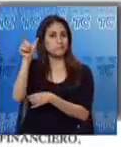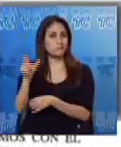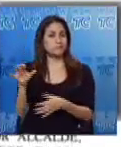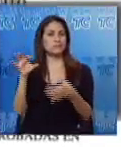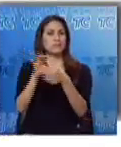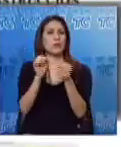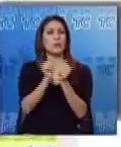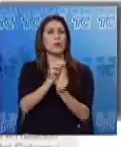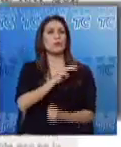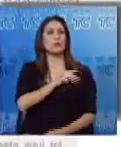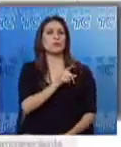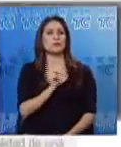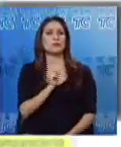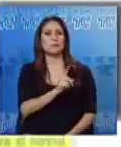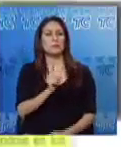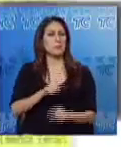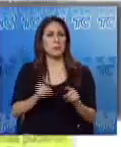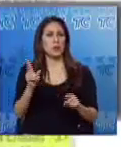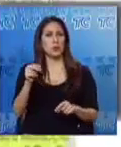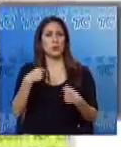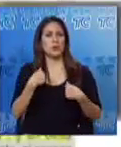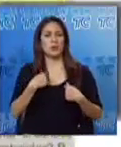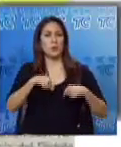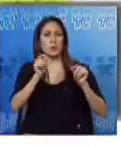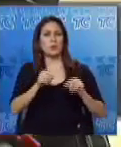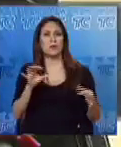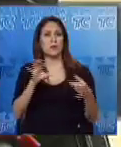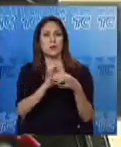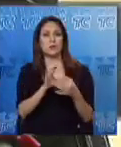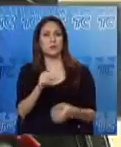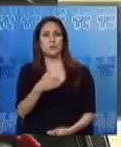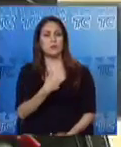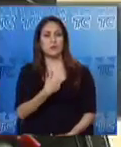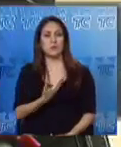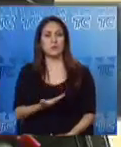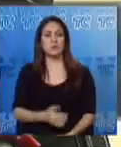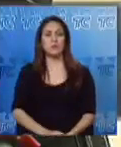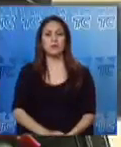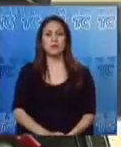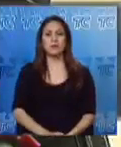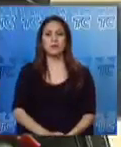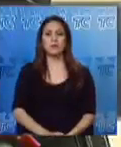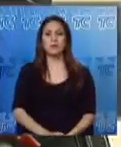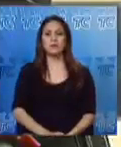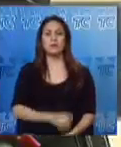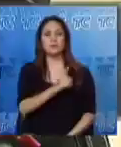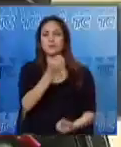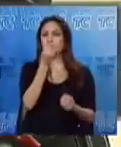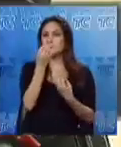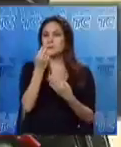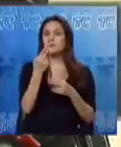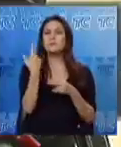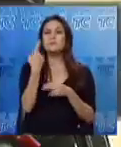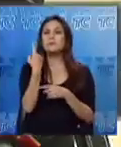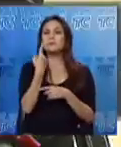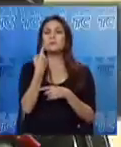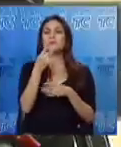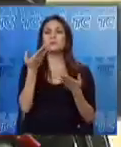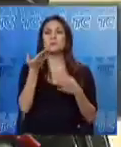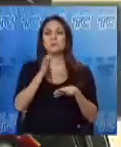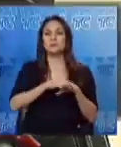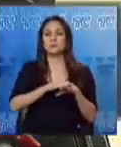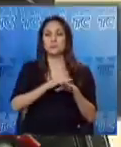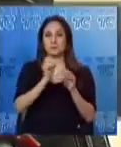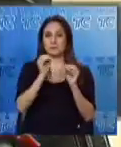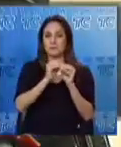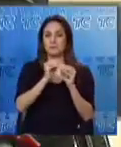el municipio de Quito, pese a no tener un contrato laboral firmado. Se le encuentra resultados sobre informes provisionales del examen especial de